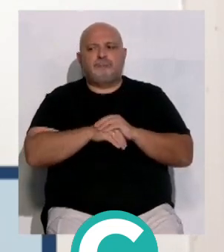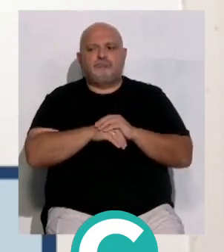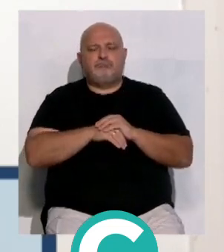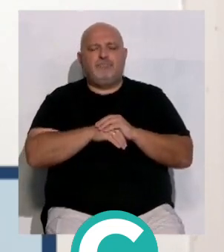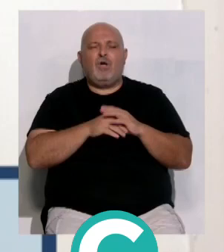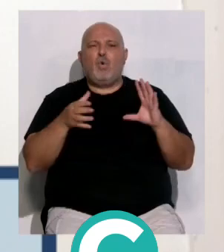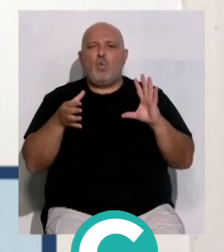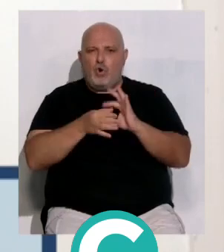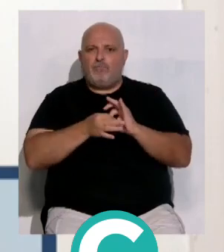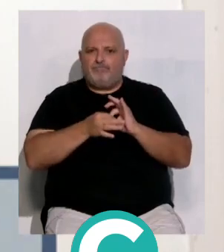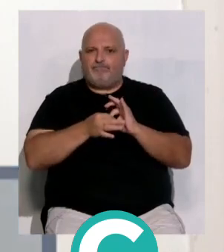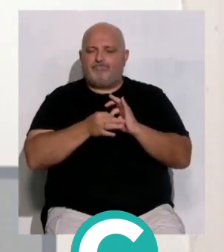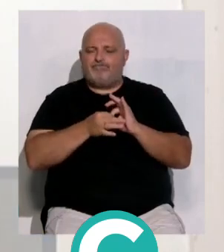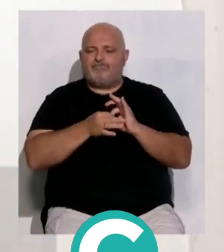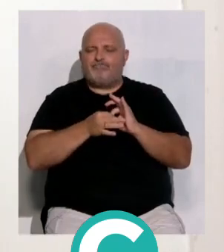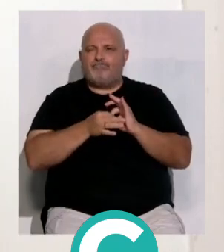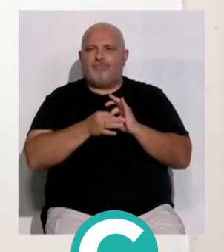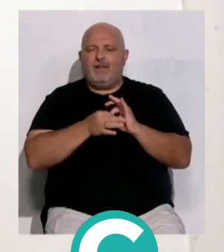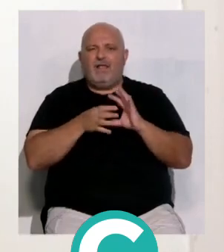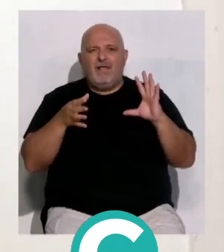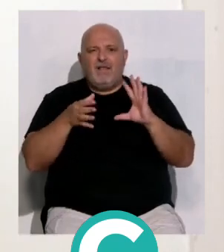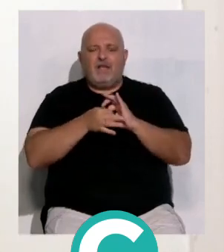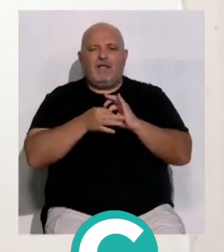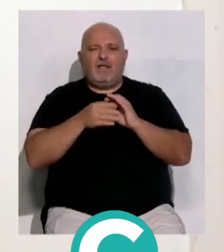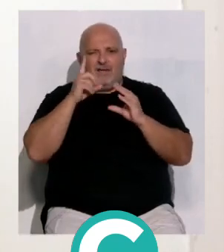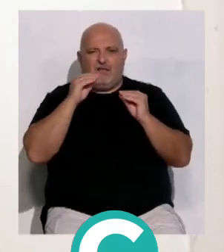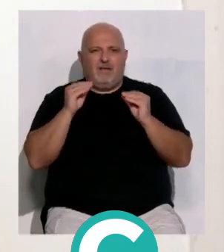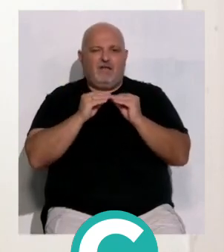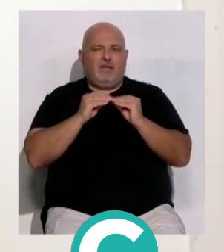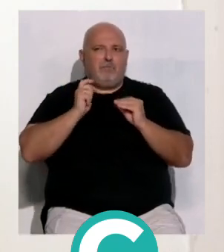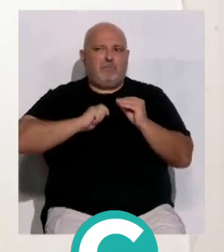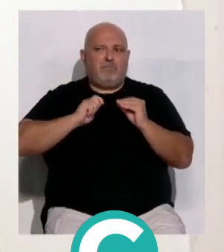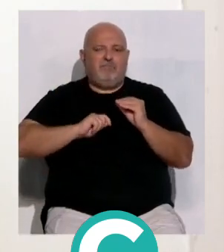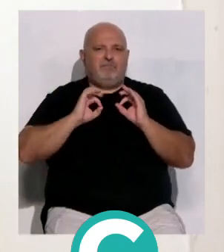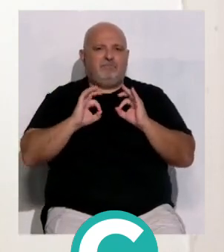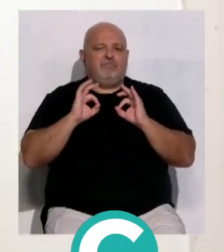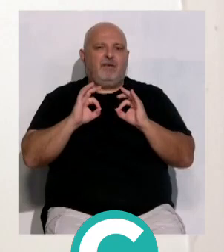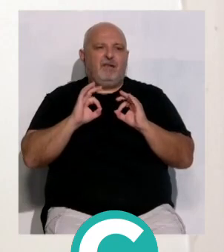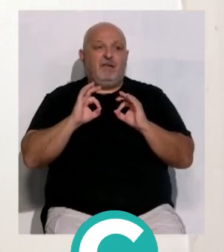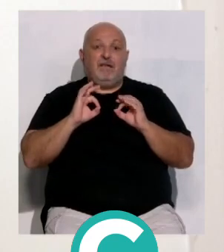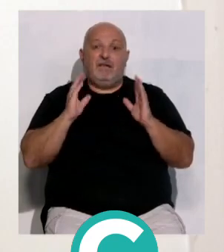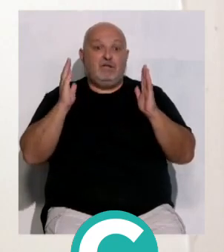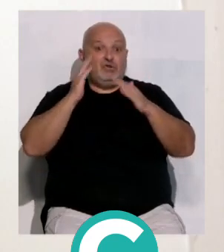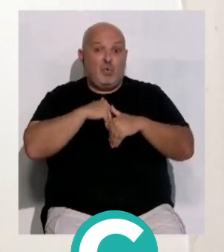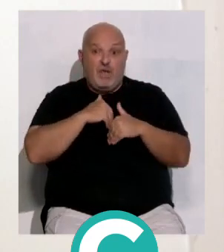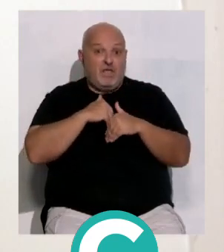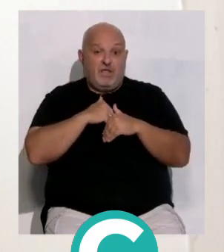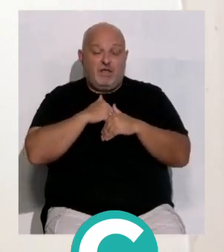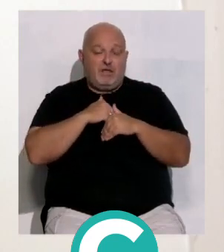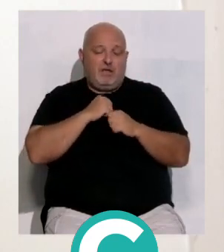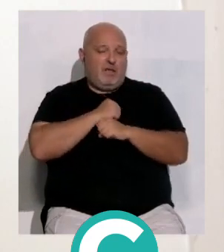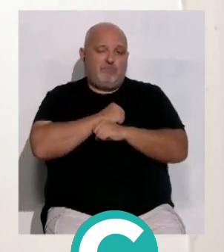esa unión, esa adhesión, esa cohesión entre profesionales, que si no existiese